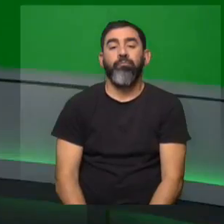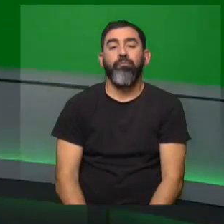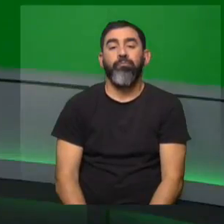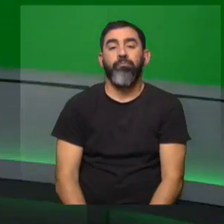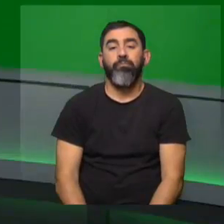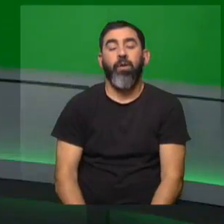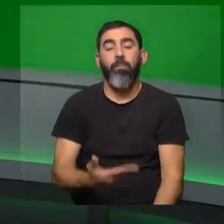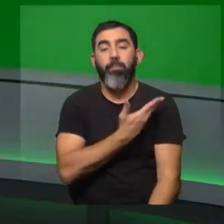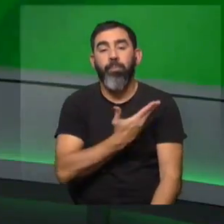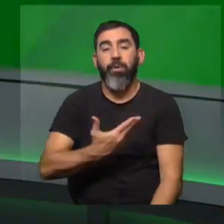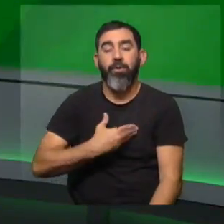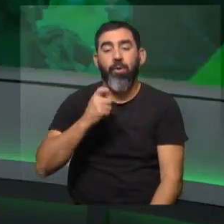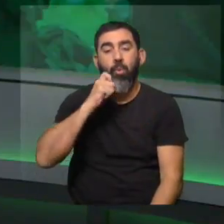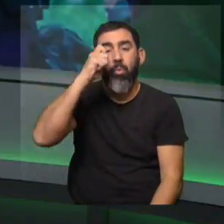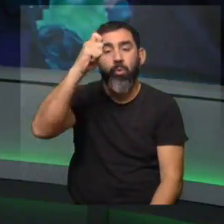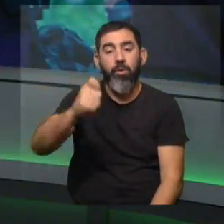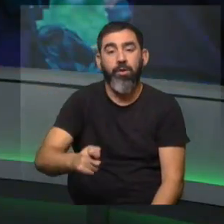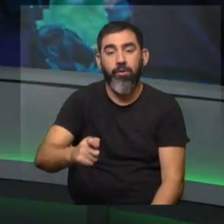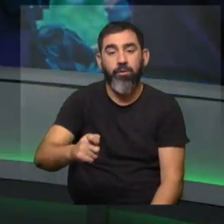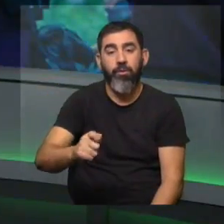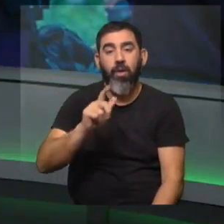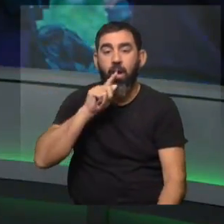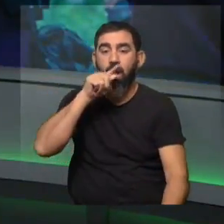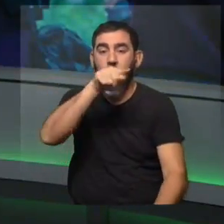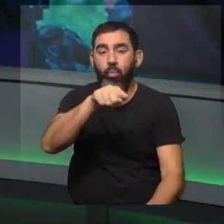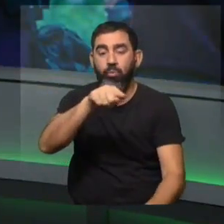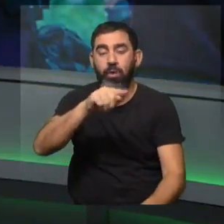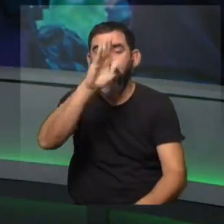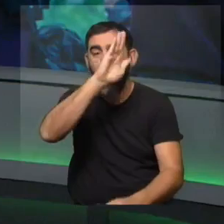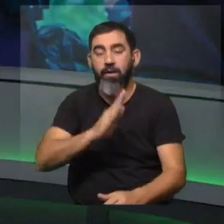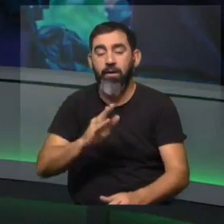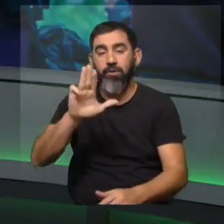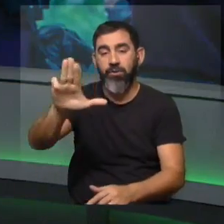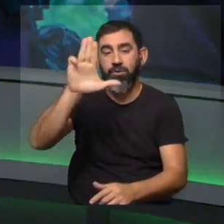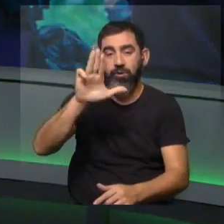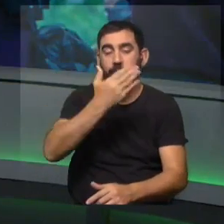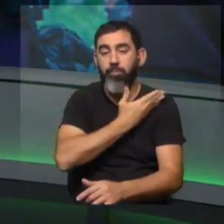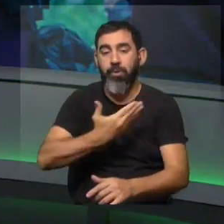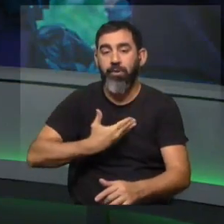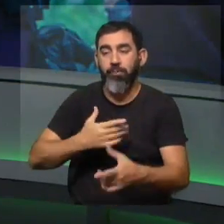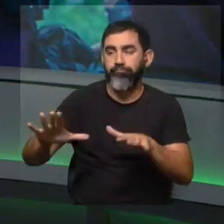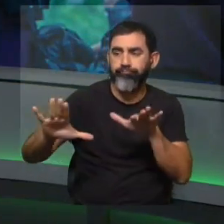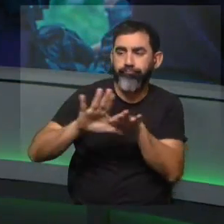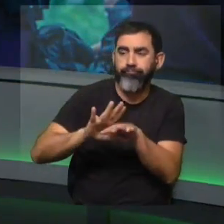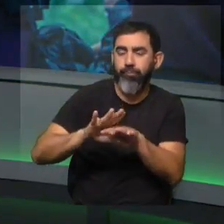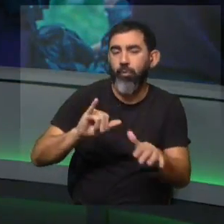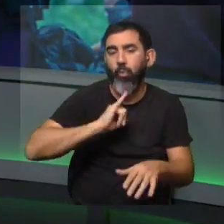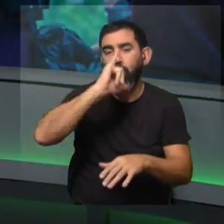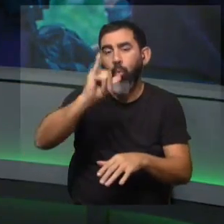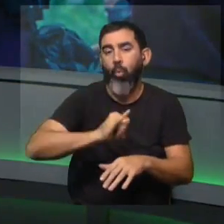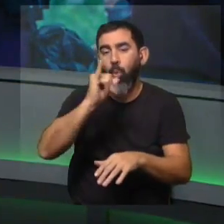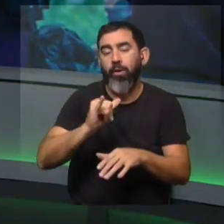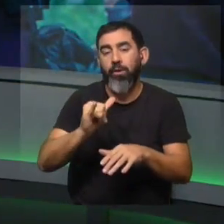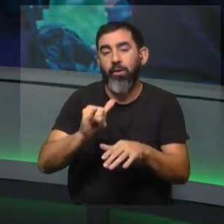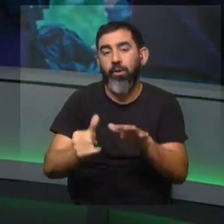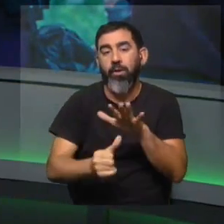el presidente de Ucrania bolo de mirza lensky acusó a su homólogo brasileño Lula da Silva de coincidir con las narrativas del